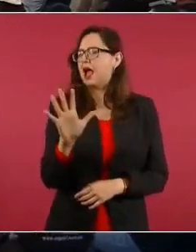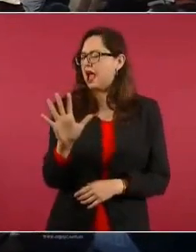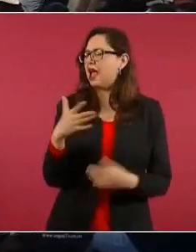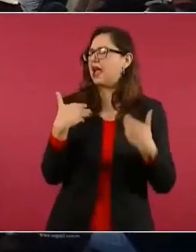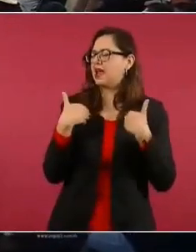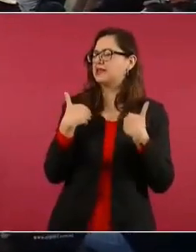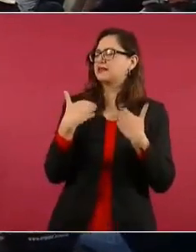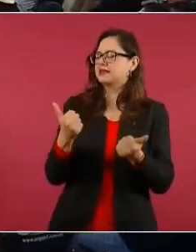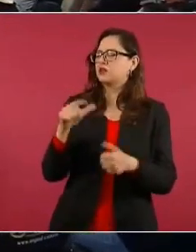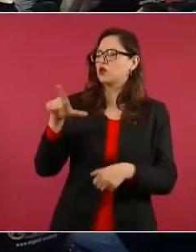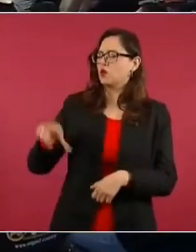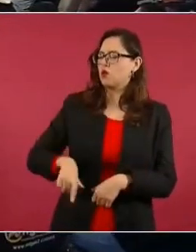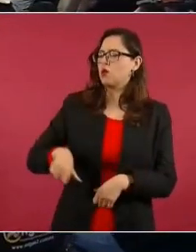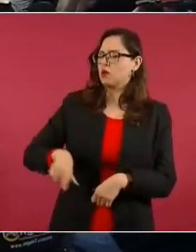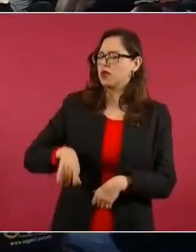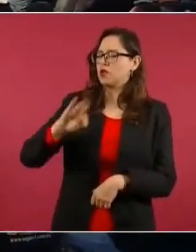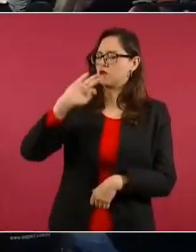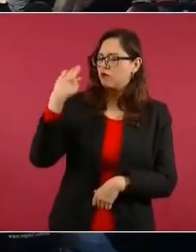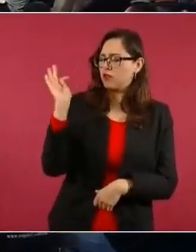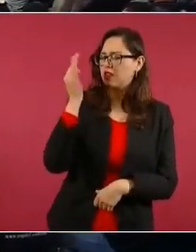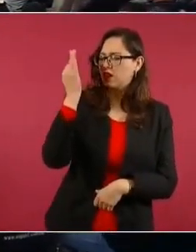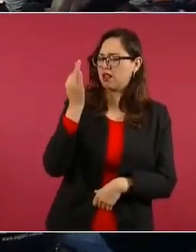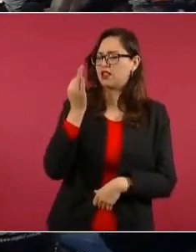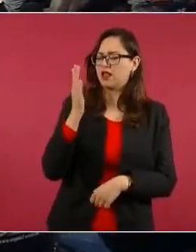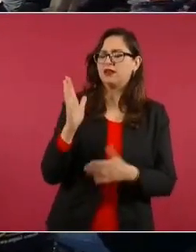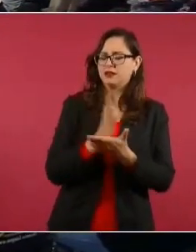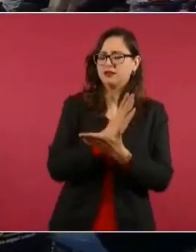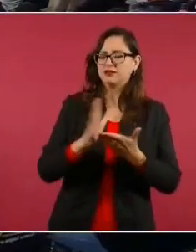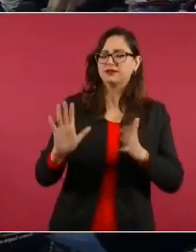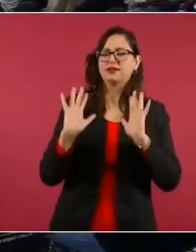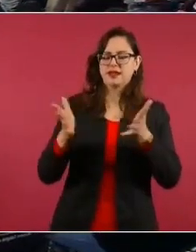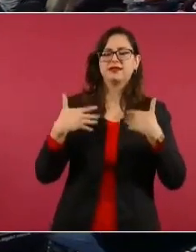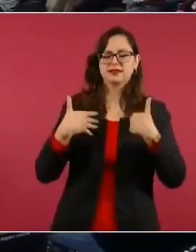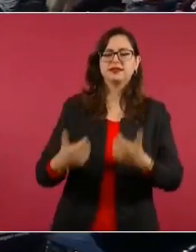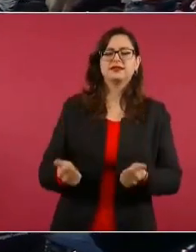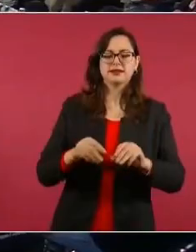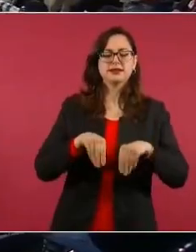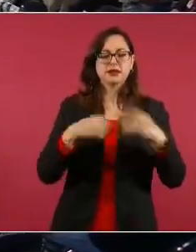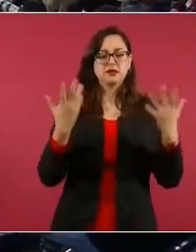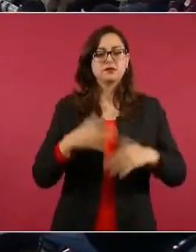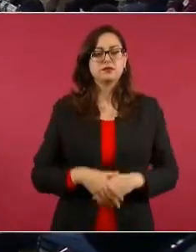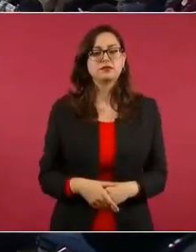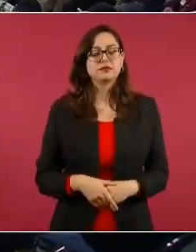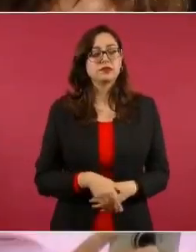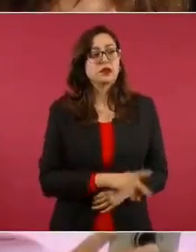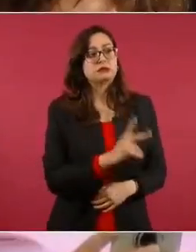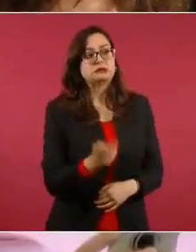está son Murillo, claro, sí. ¿Sí? ¿Sería posible que le solicitara usted al fiscal?